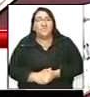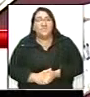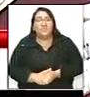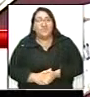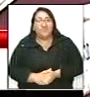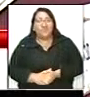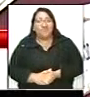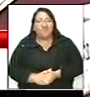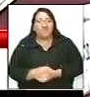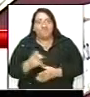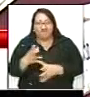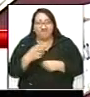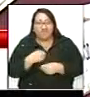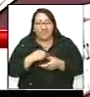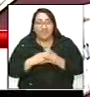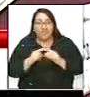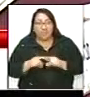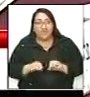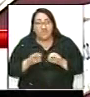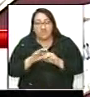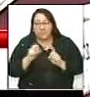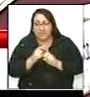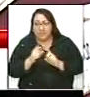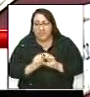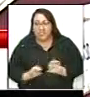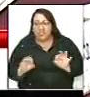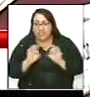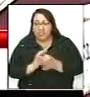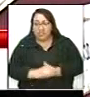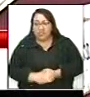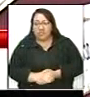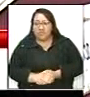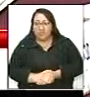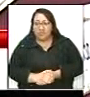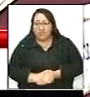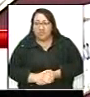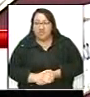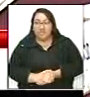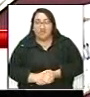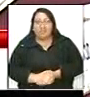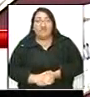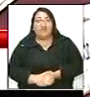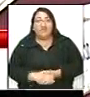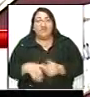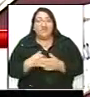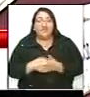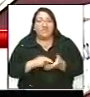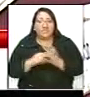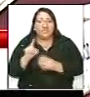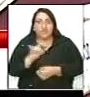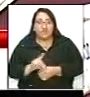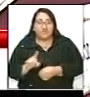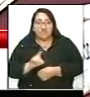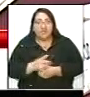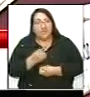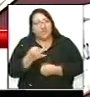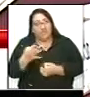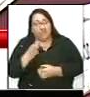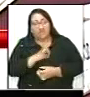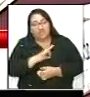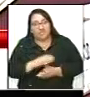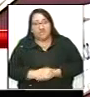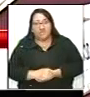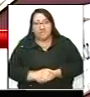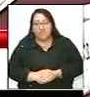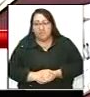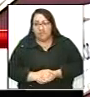que usted tome en cuenta esta palabrita que es importante, porque muchos testaferros utilizan varios fiscales en